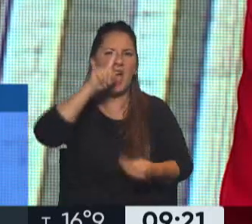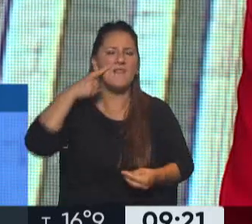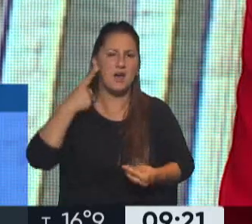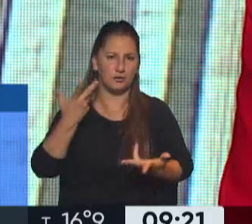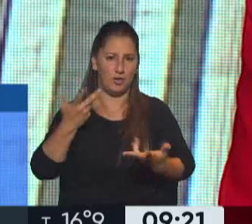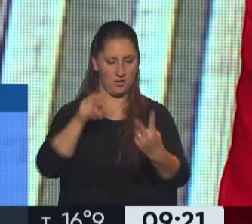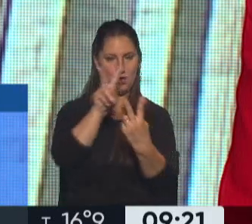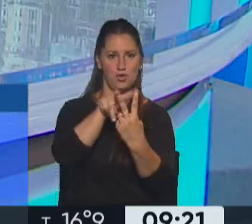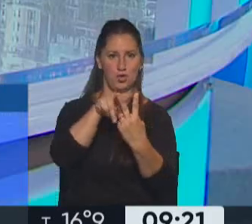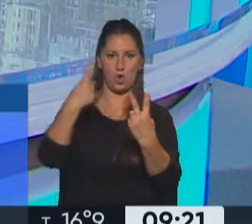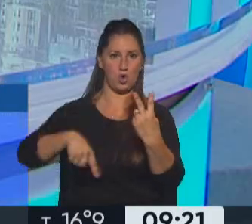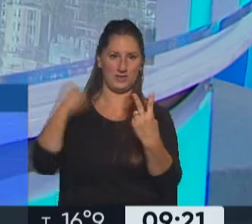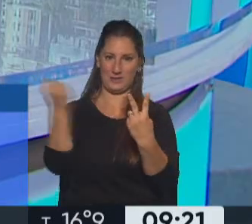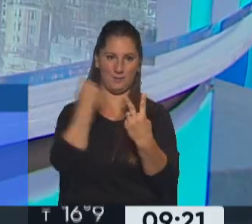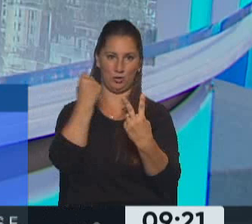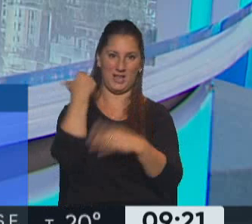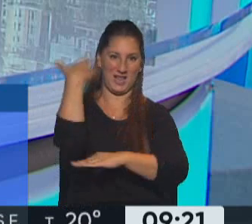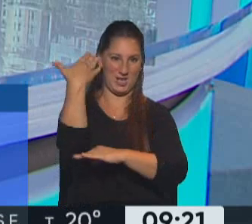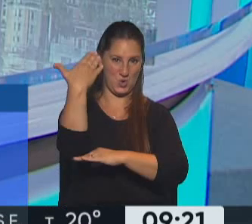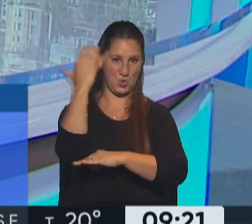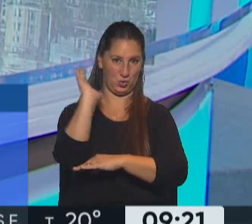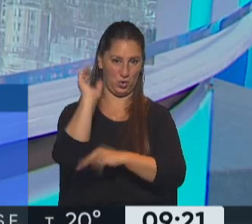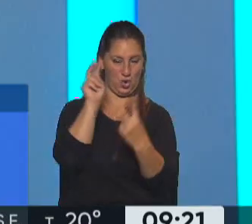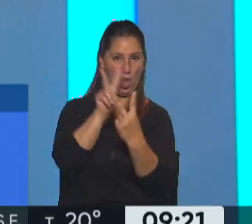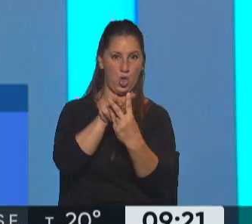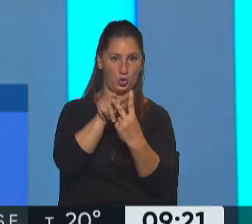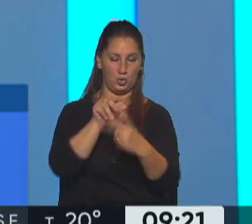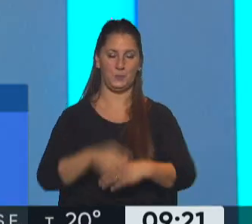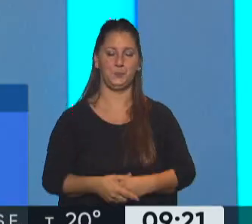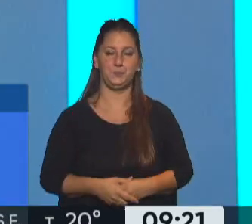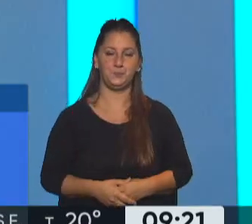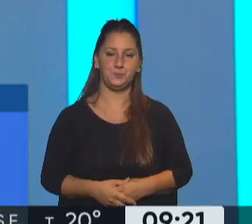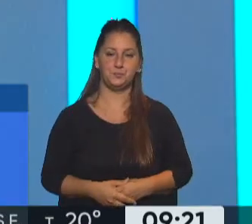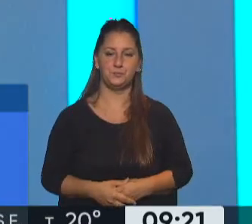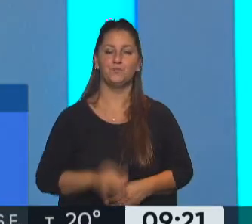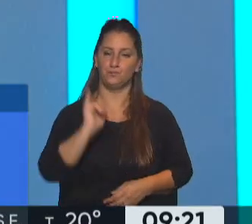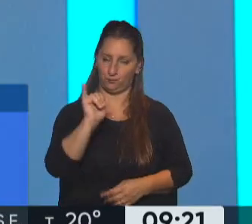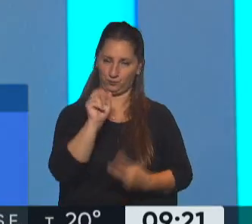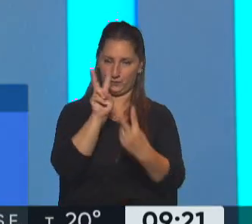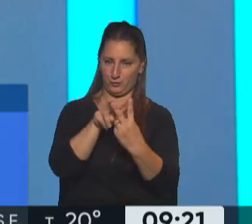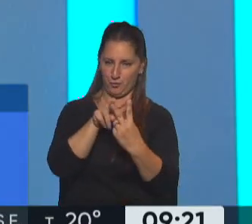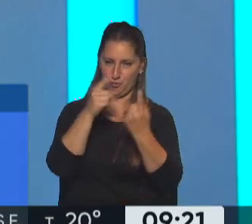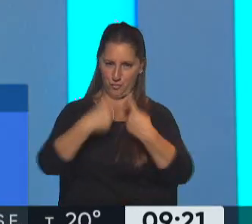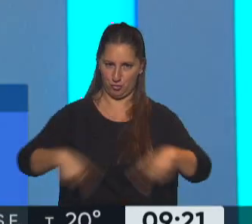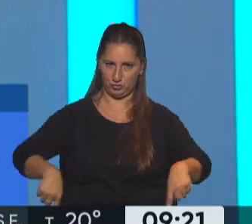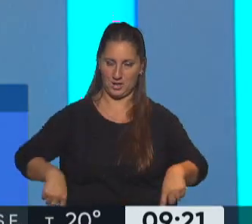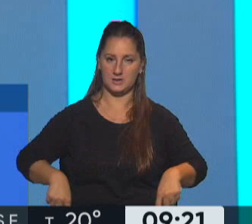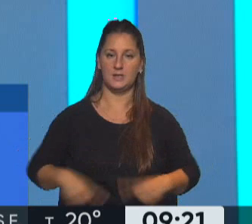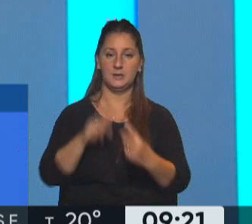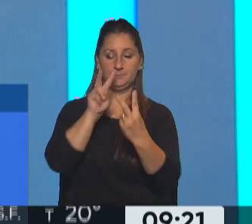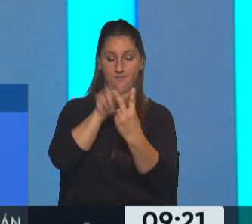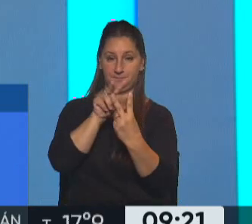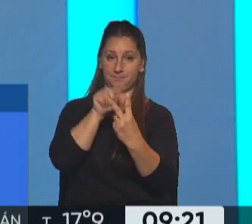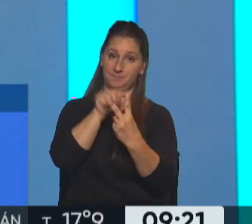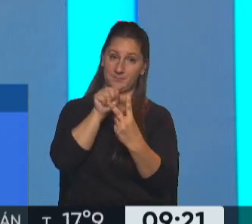hitos importantes dentro de lo que va a ser el discurso del presidente. Sí, yo creo que, a ver, ahí hay como dos cosas. Me parece que hay dos cuestiones que van a ser